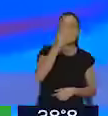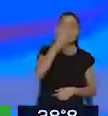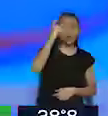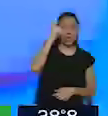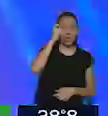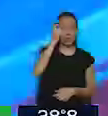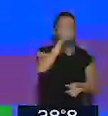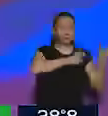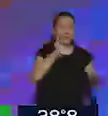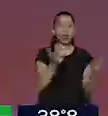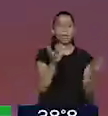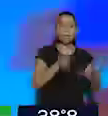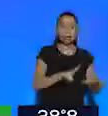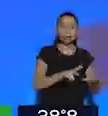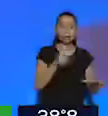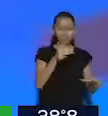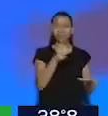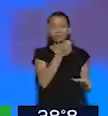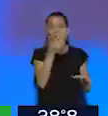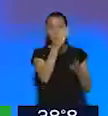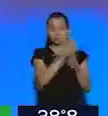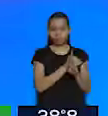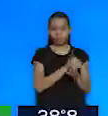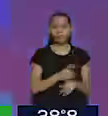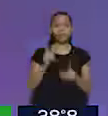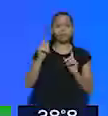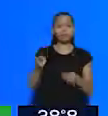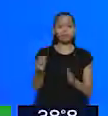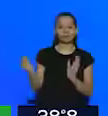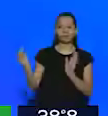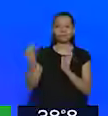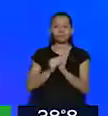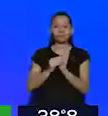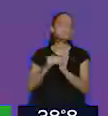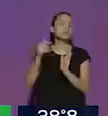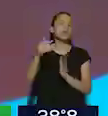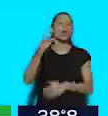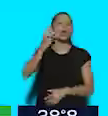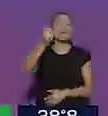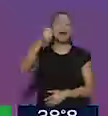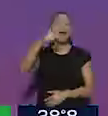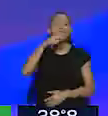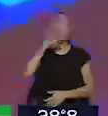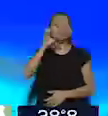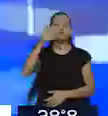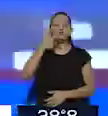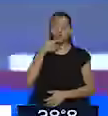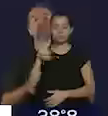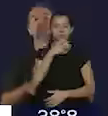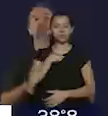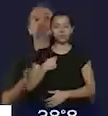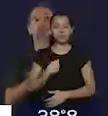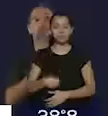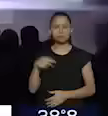refirió a un nuevo día en la agenda de Javier Miley en davos en Suiza y a la cuasi moneda de La Rioja